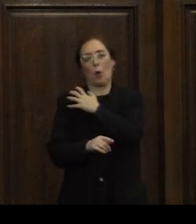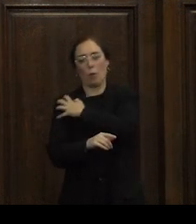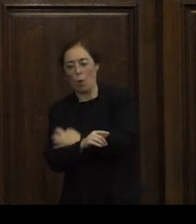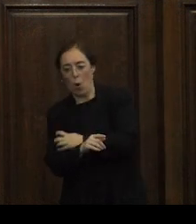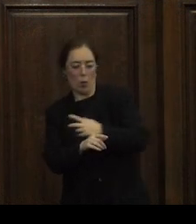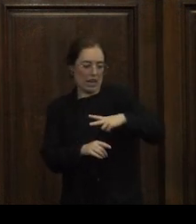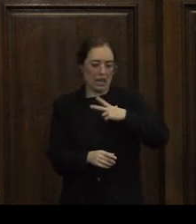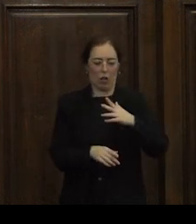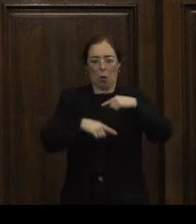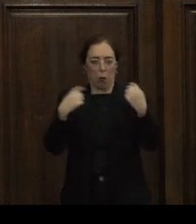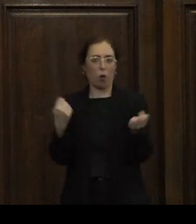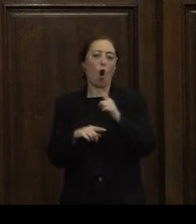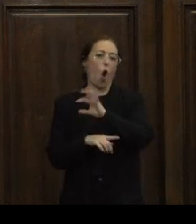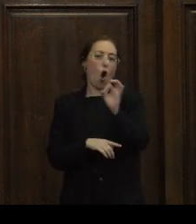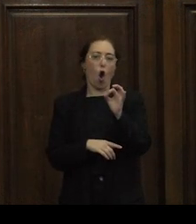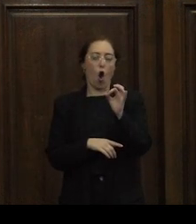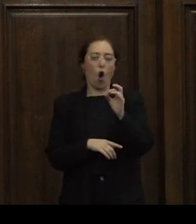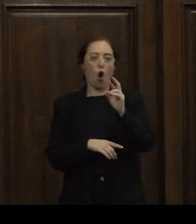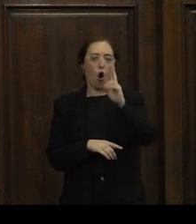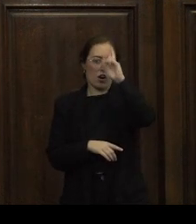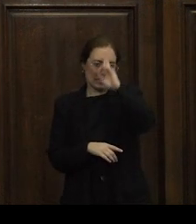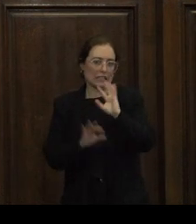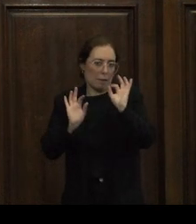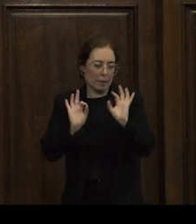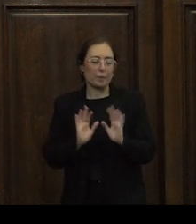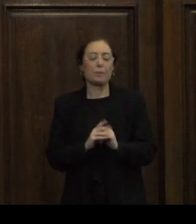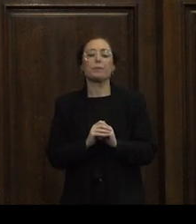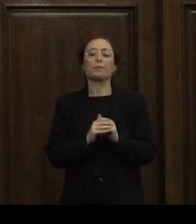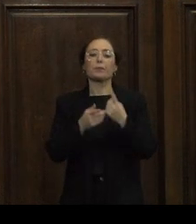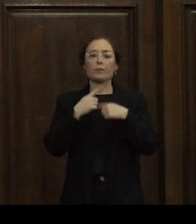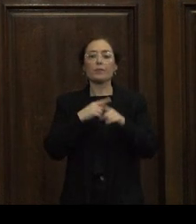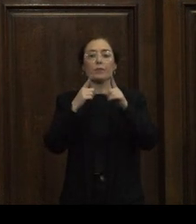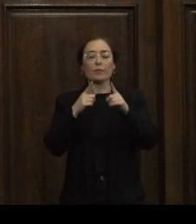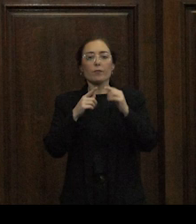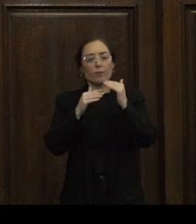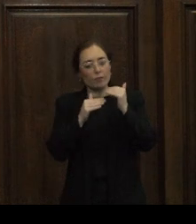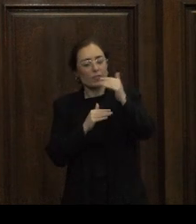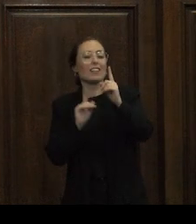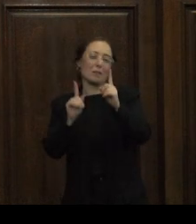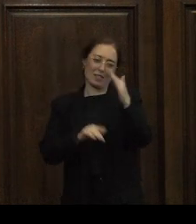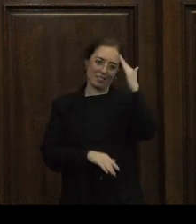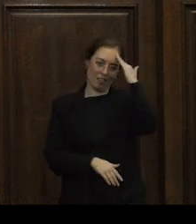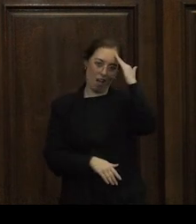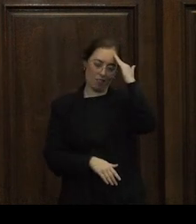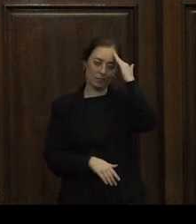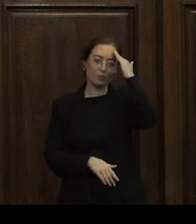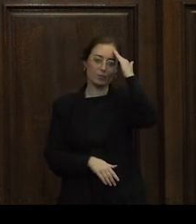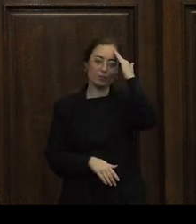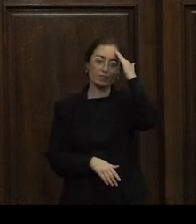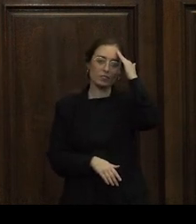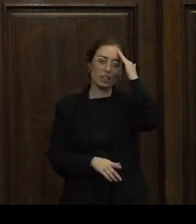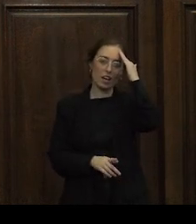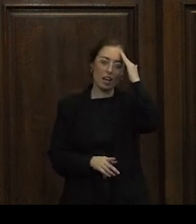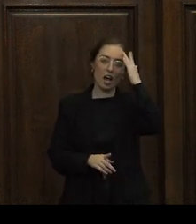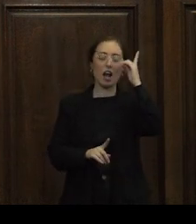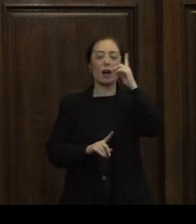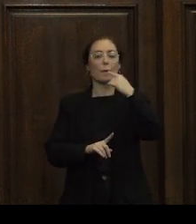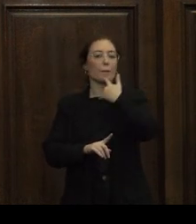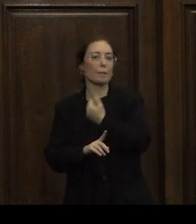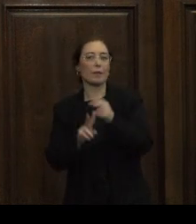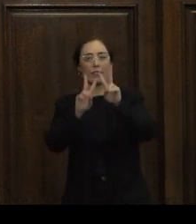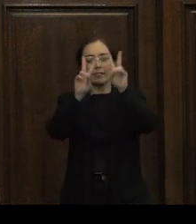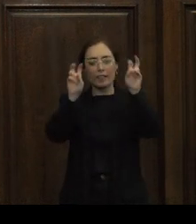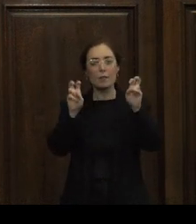y étnico-raciales, etc. Pero aún así, como también se sabe, esos límpidos